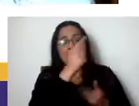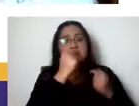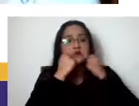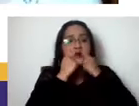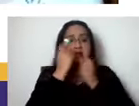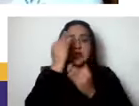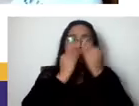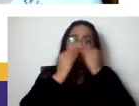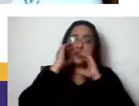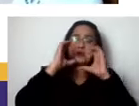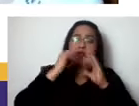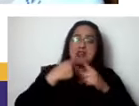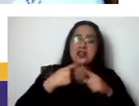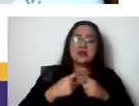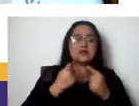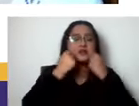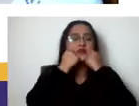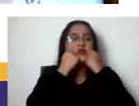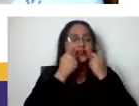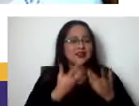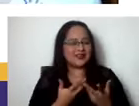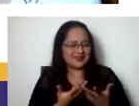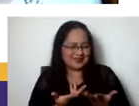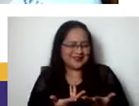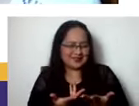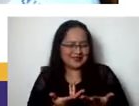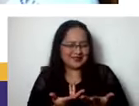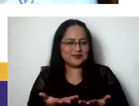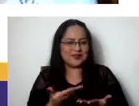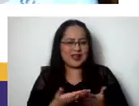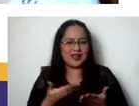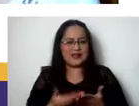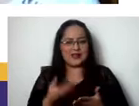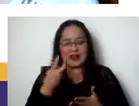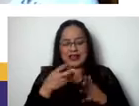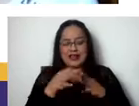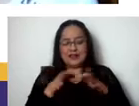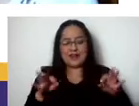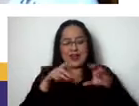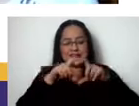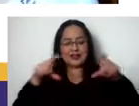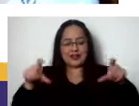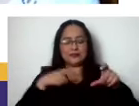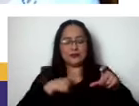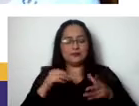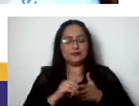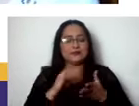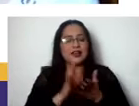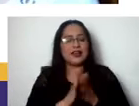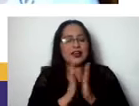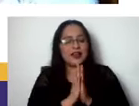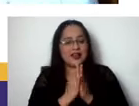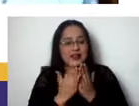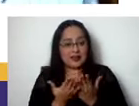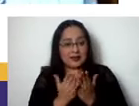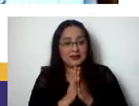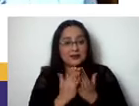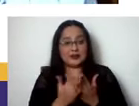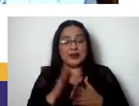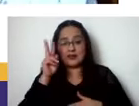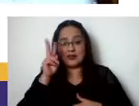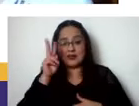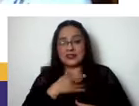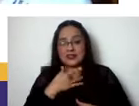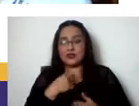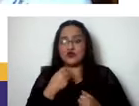no. Pero yo sí traje ese fragmento y me parece muy fuerte eso